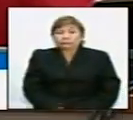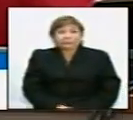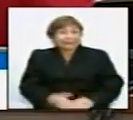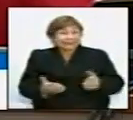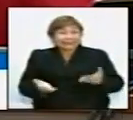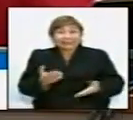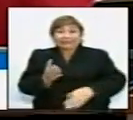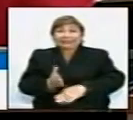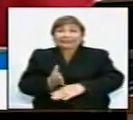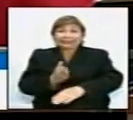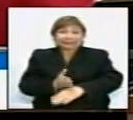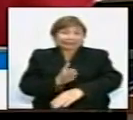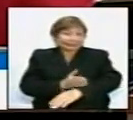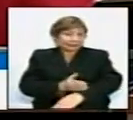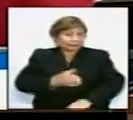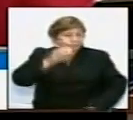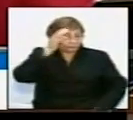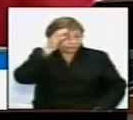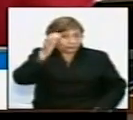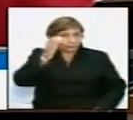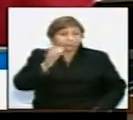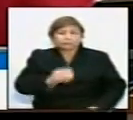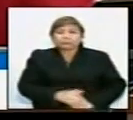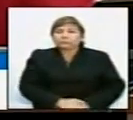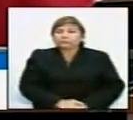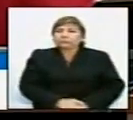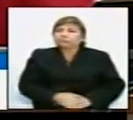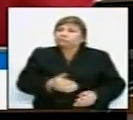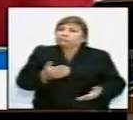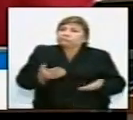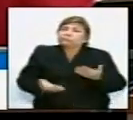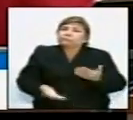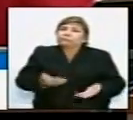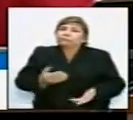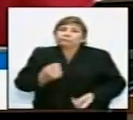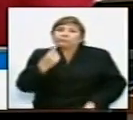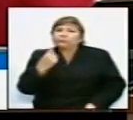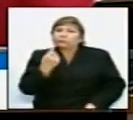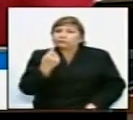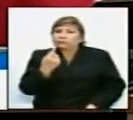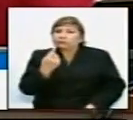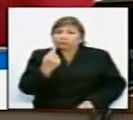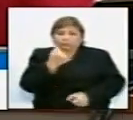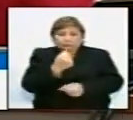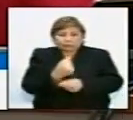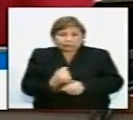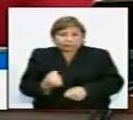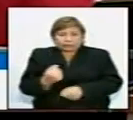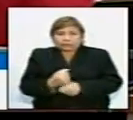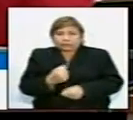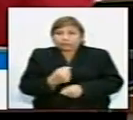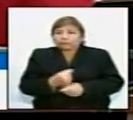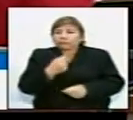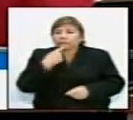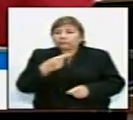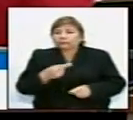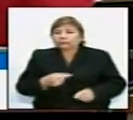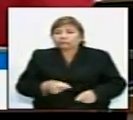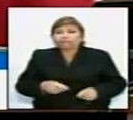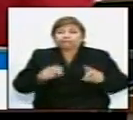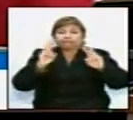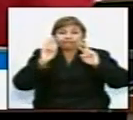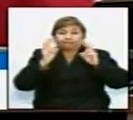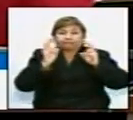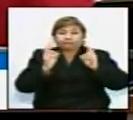el tema de desarrollo de capacidades, uno de los temas esenciales en los que estamos trabajando es el tema de